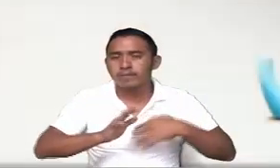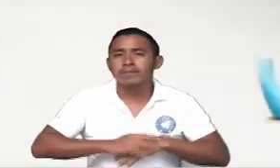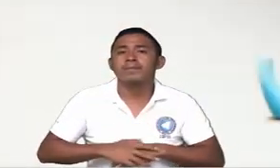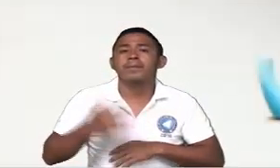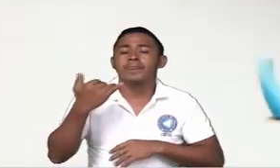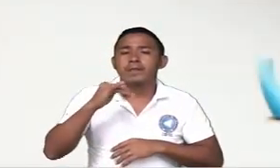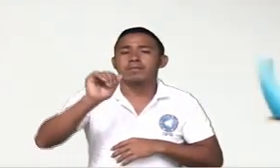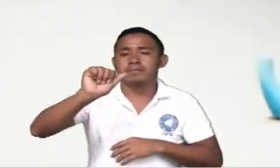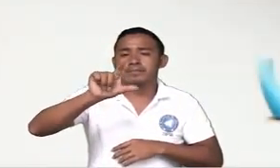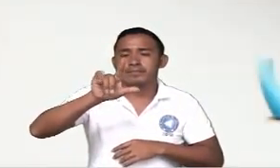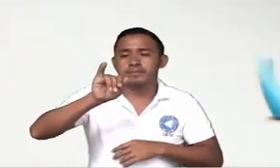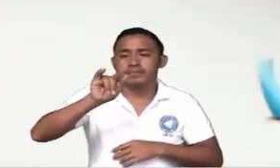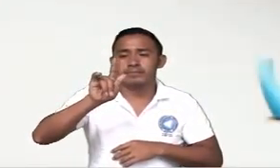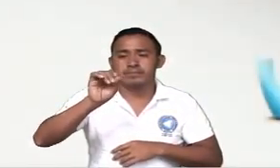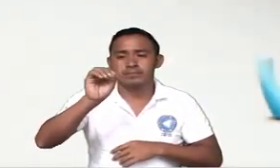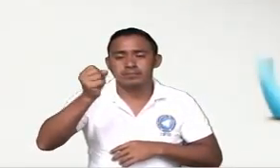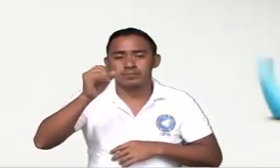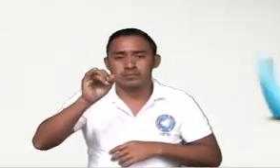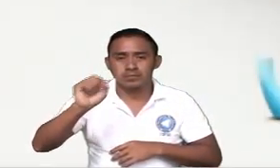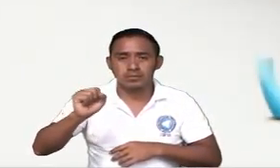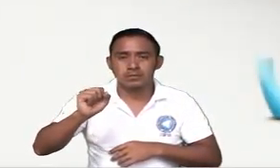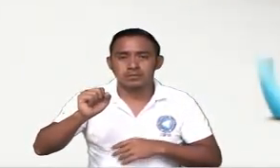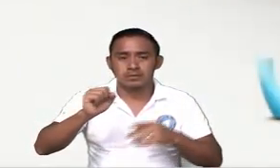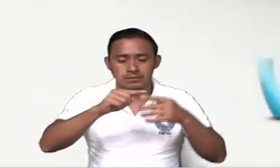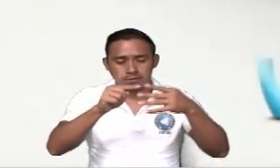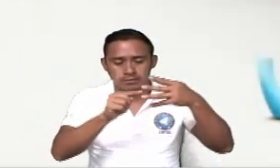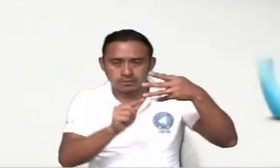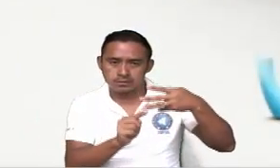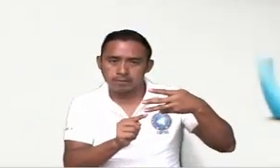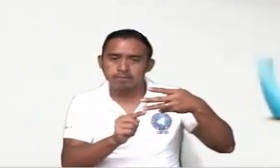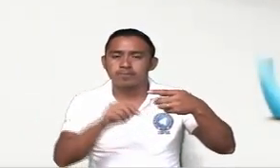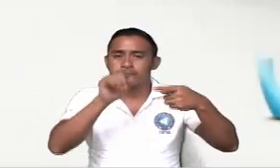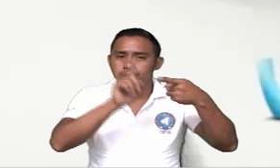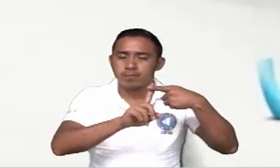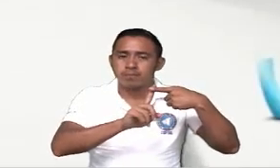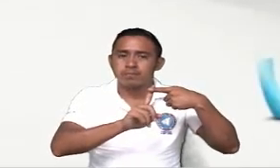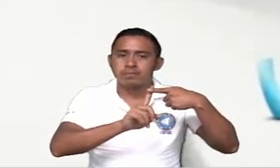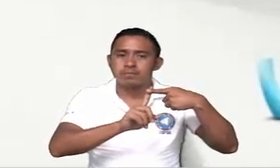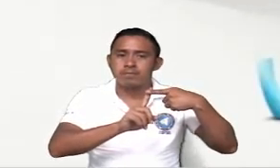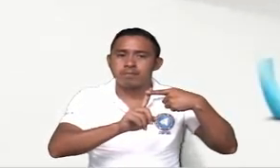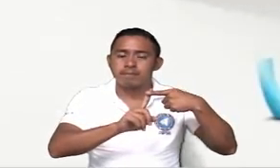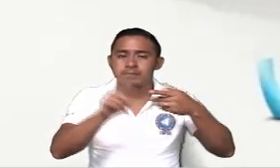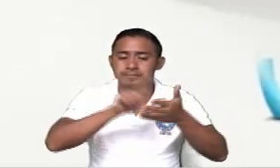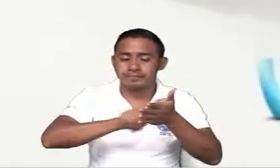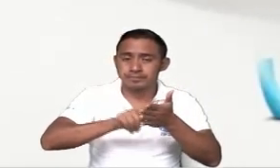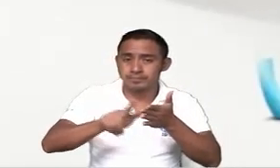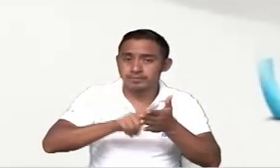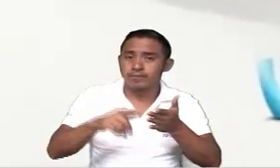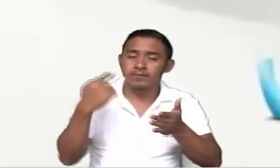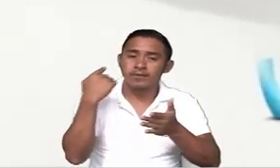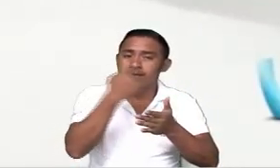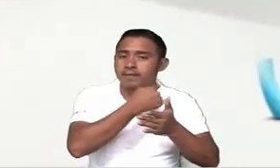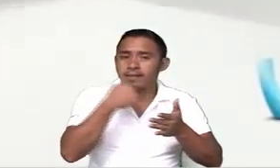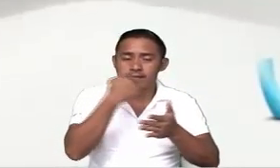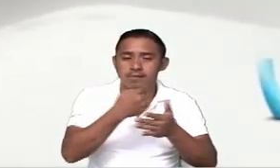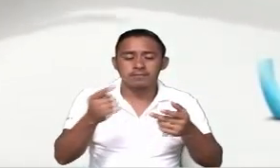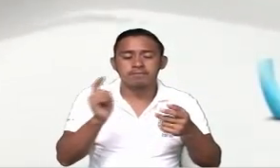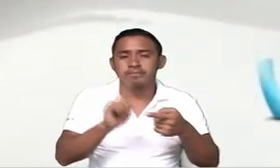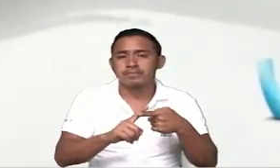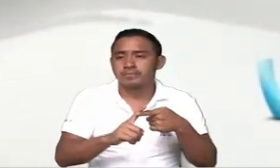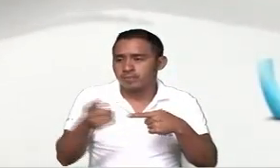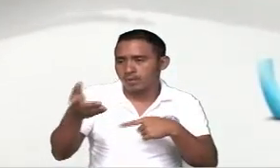la halitosis o mal aliento lo clasificamos en tres partes. Uno, que tiene que ver la higiene bucal, que es muy importante. Así